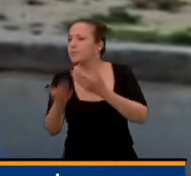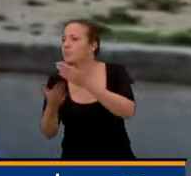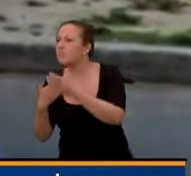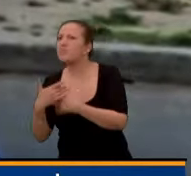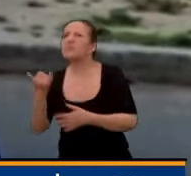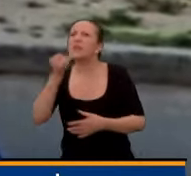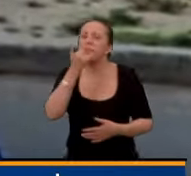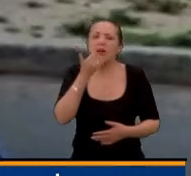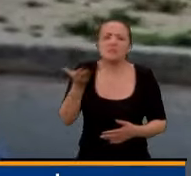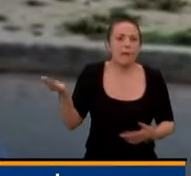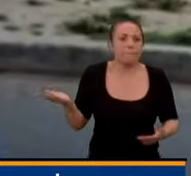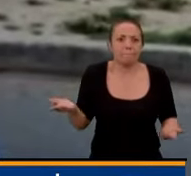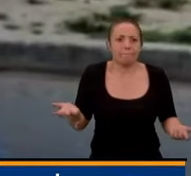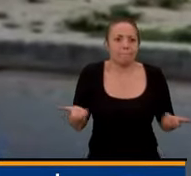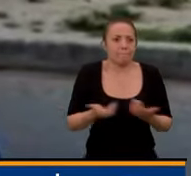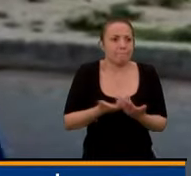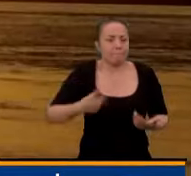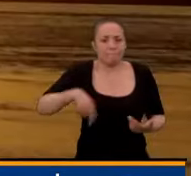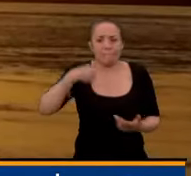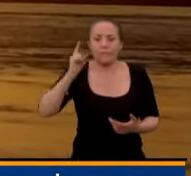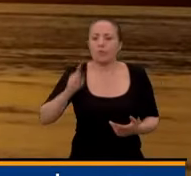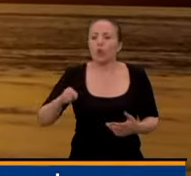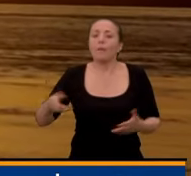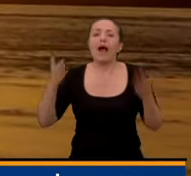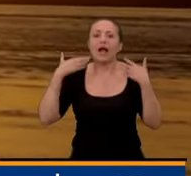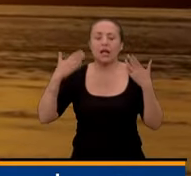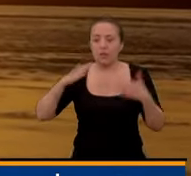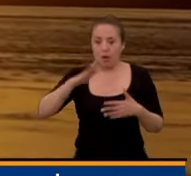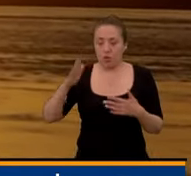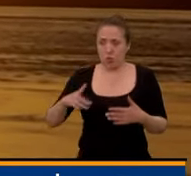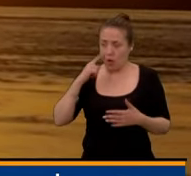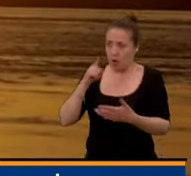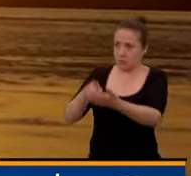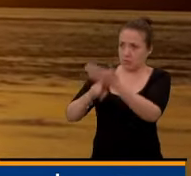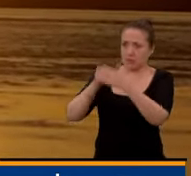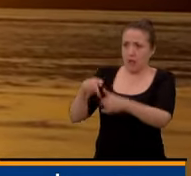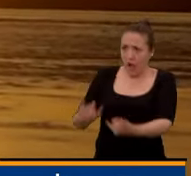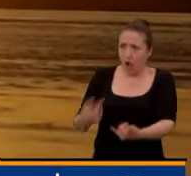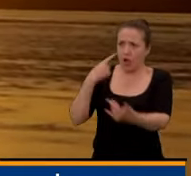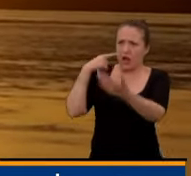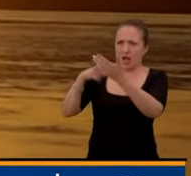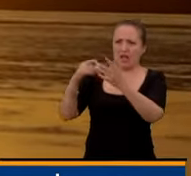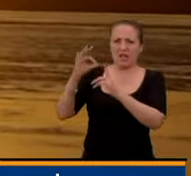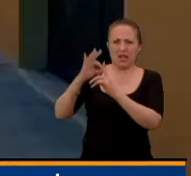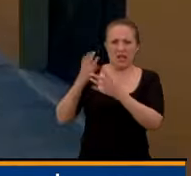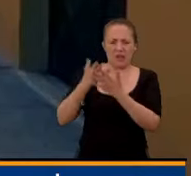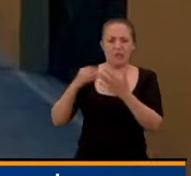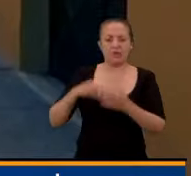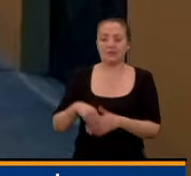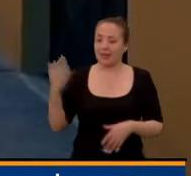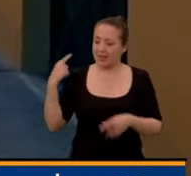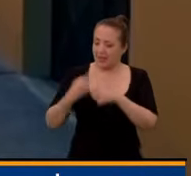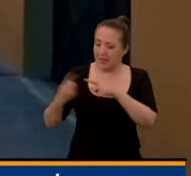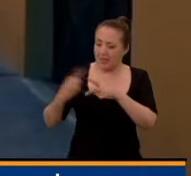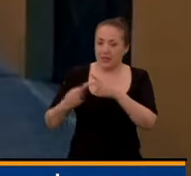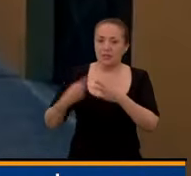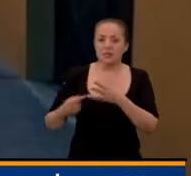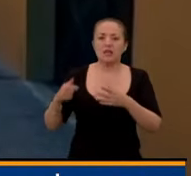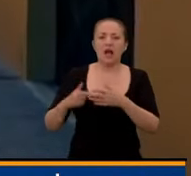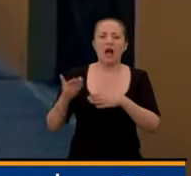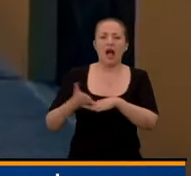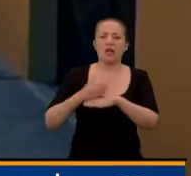pasando, porque pues el clima aquí en Leticia no se había visto así como ahora. Por esas tres semanas tuvimos una capa de